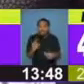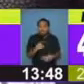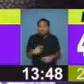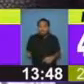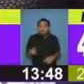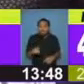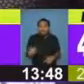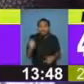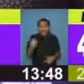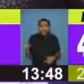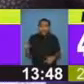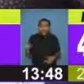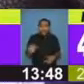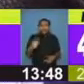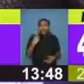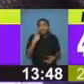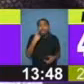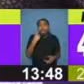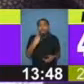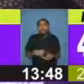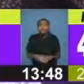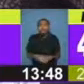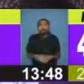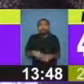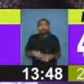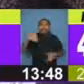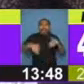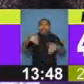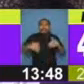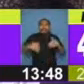perdido las elecciones, ellos están en función. Y su deber y